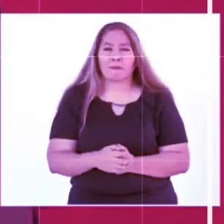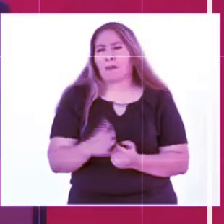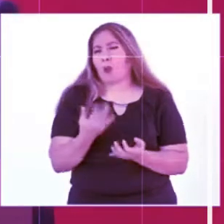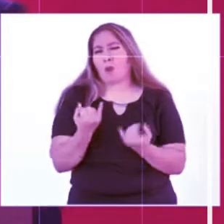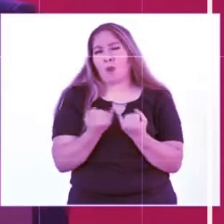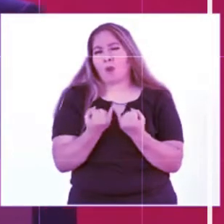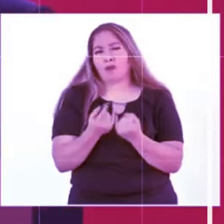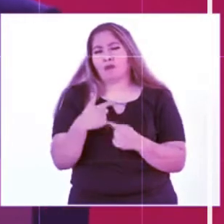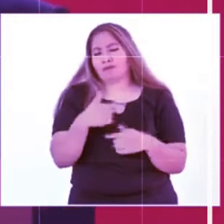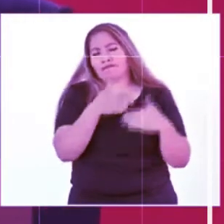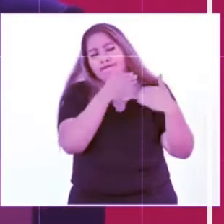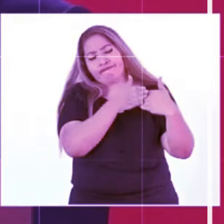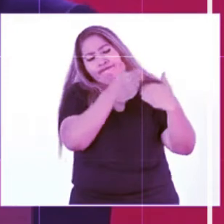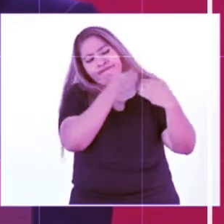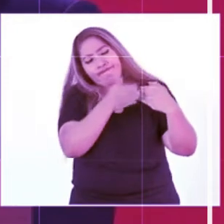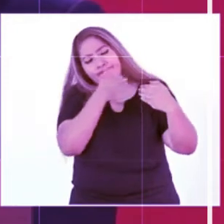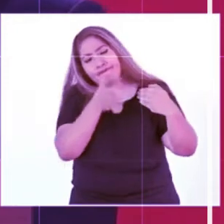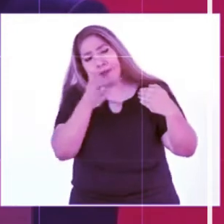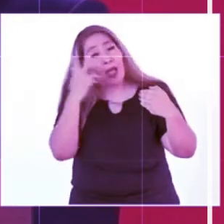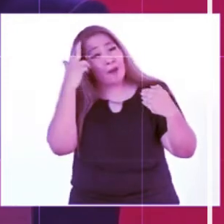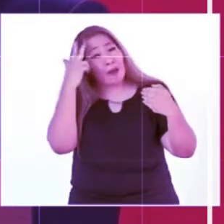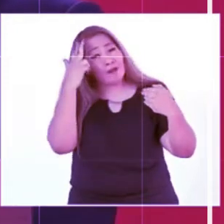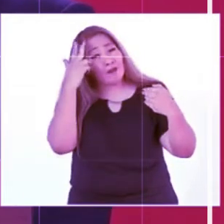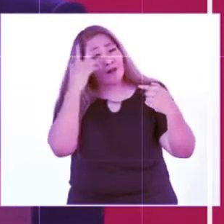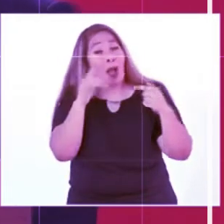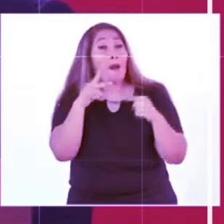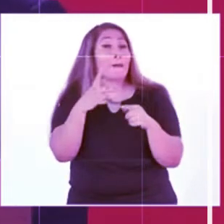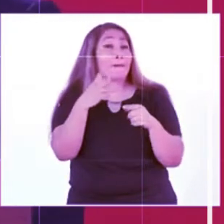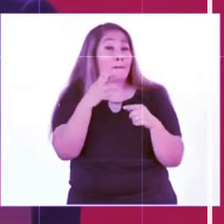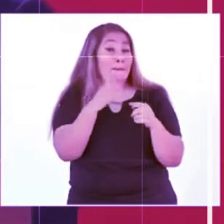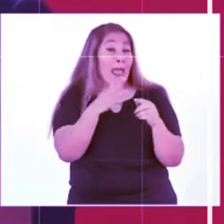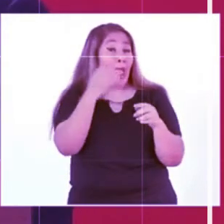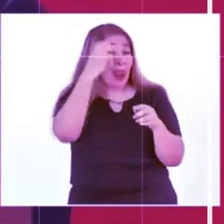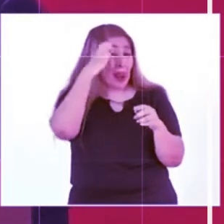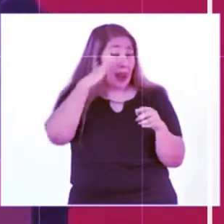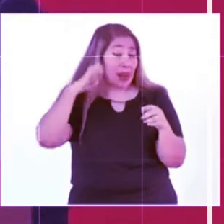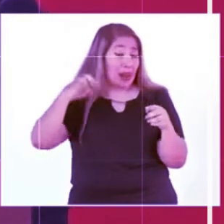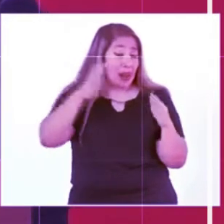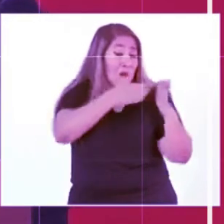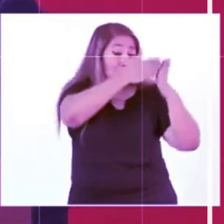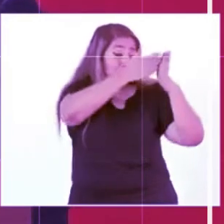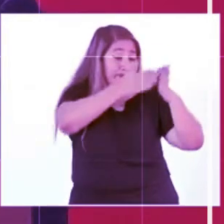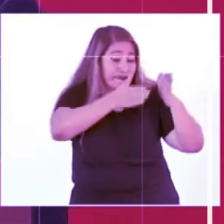como todo lo que aconteció en el porfiriato en las distintas regiones del país,